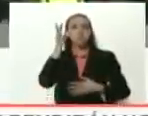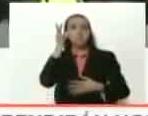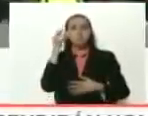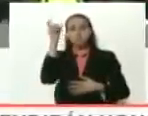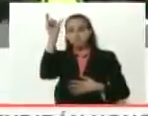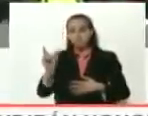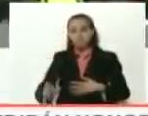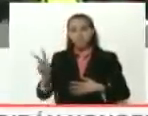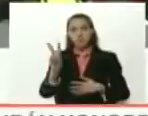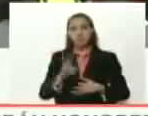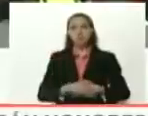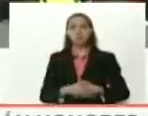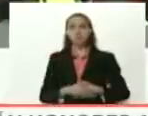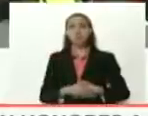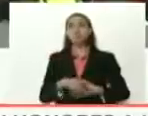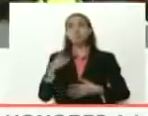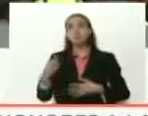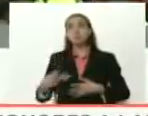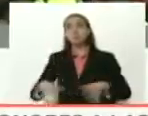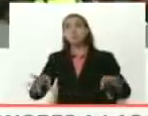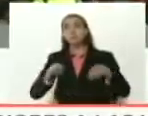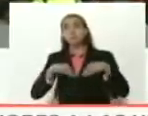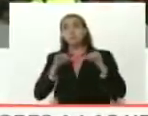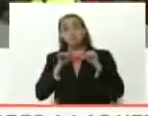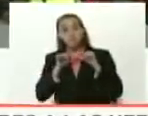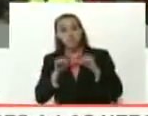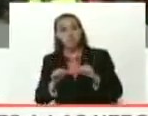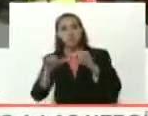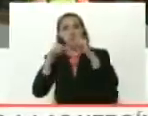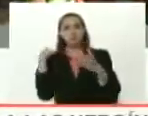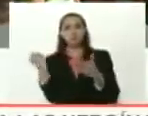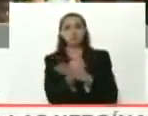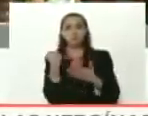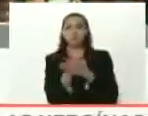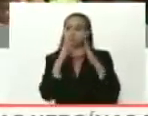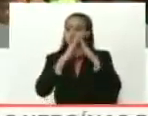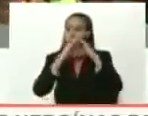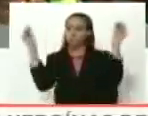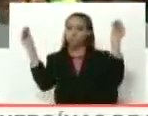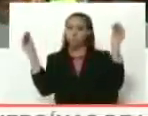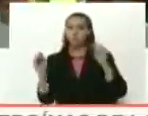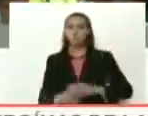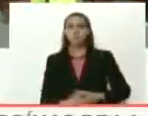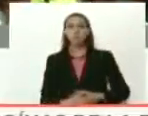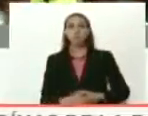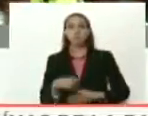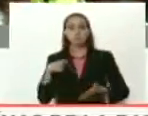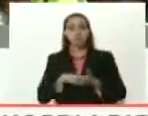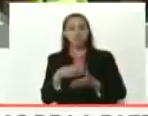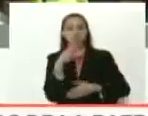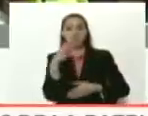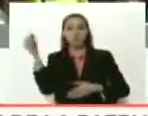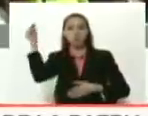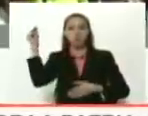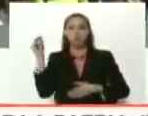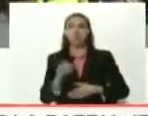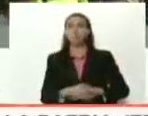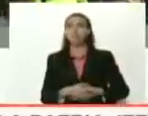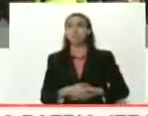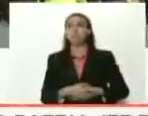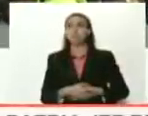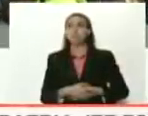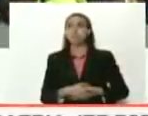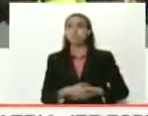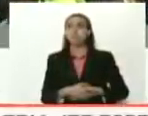mujer venezolana no se ha rendido, aquí no se rinde nadie. Nadie debe rendirse.